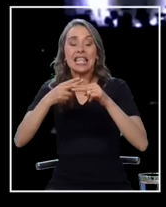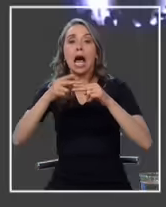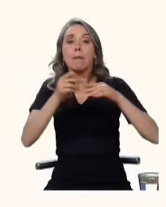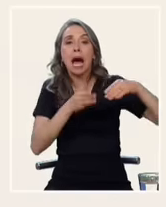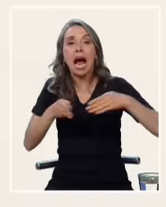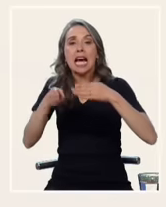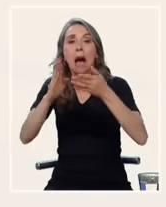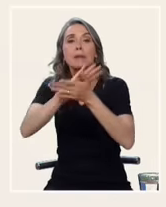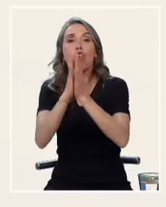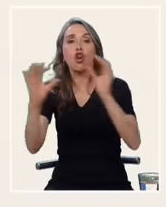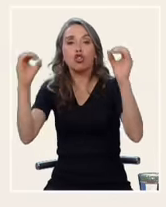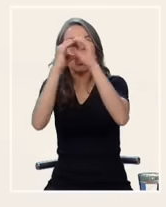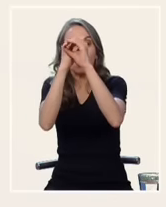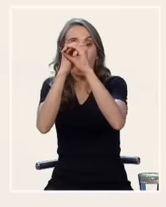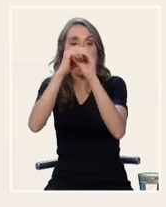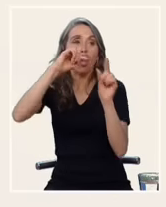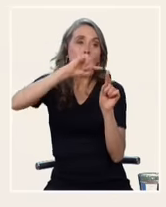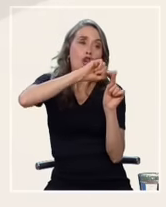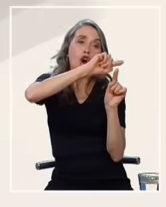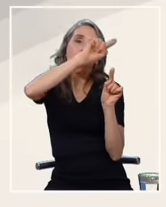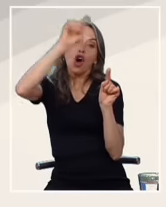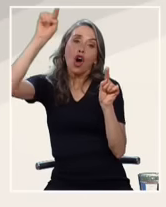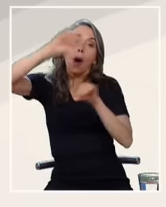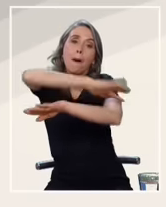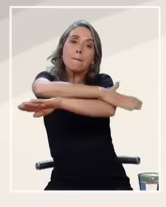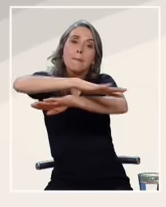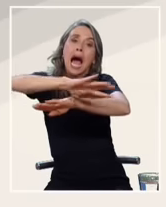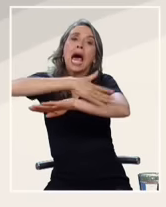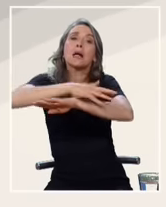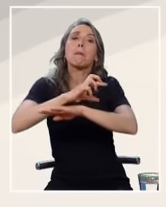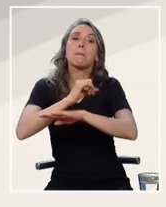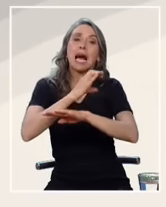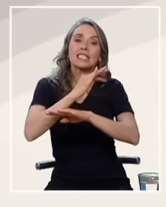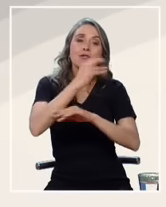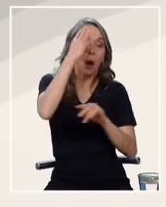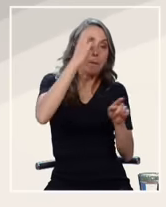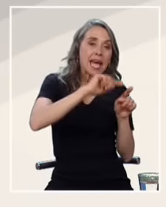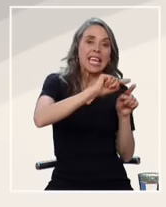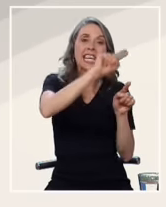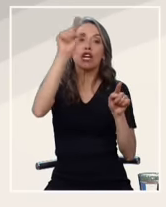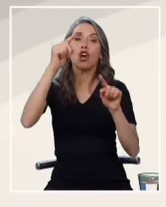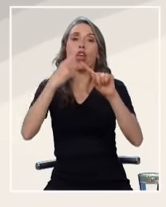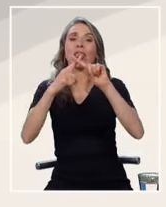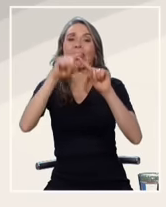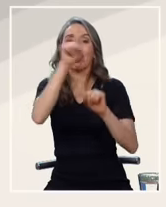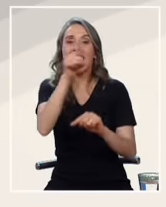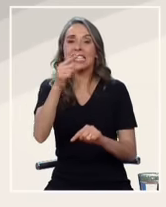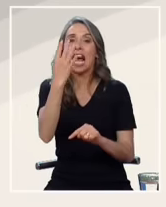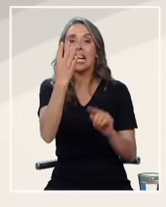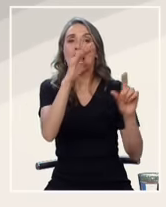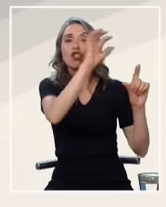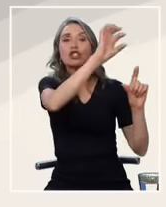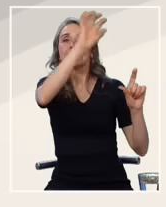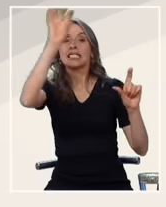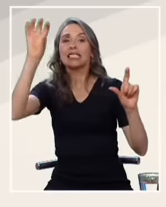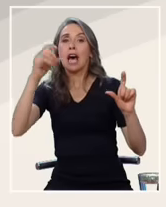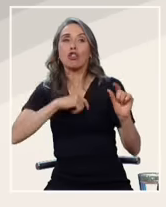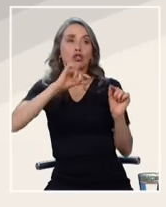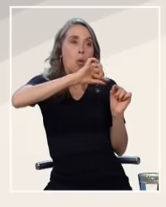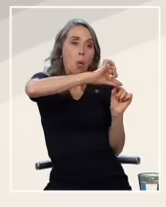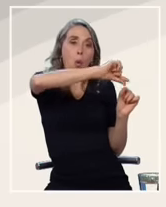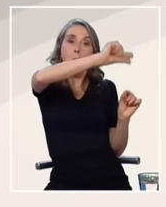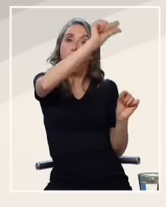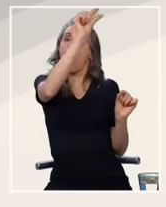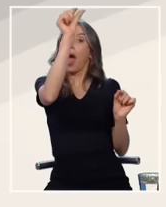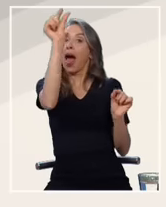la Totalidad, que comenzó a lo largo de la costa del Pacífico de México, cruzó hacia Texas y otros 14 estados de Estados Unidos,